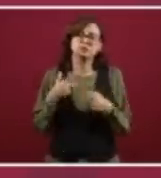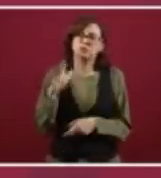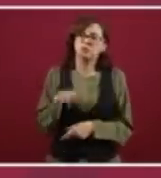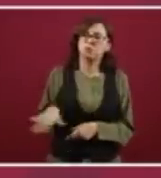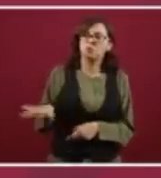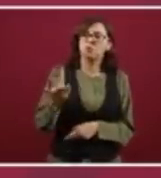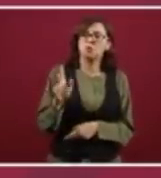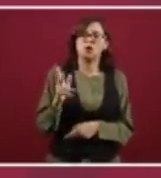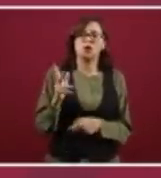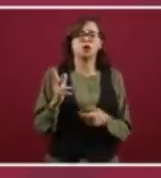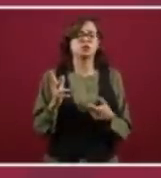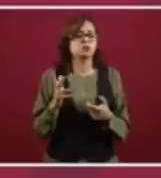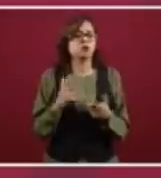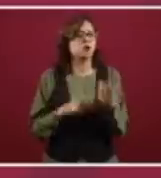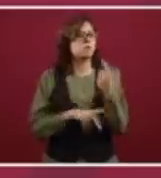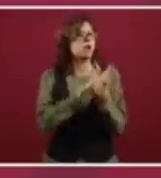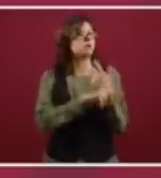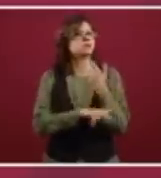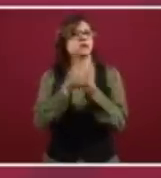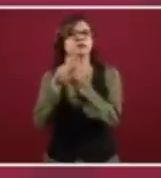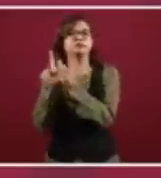todos los países.